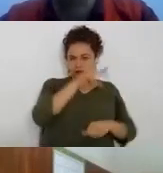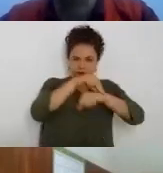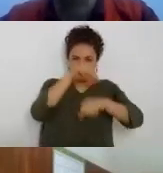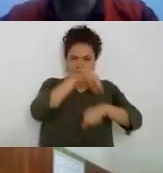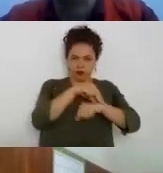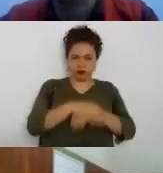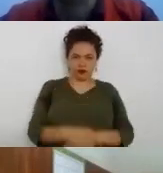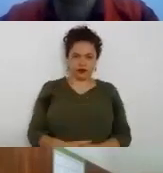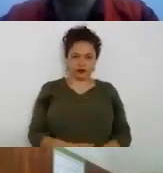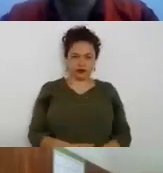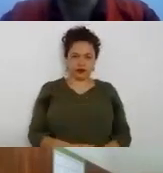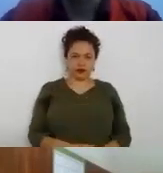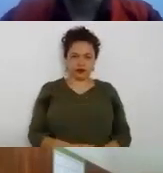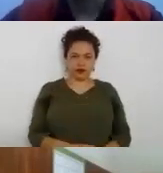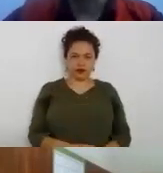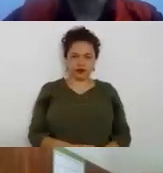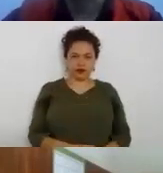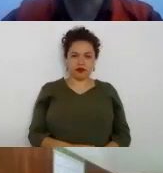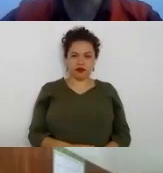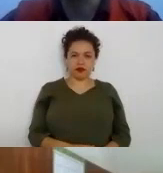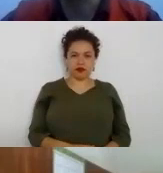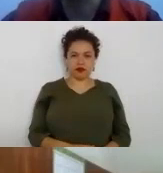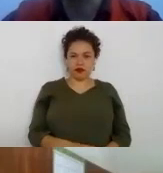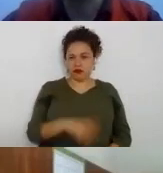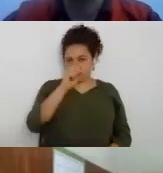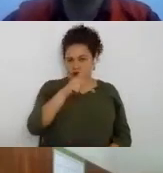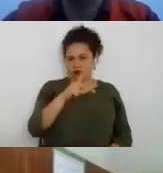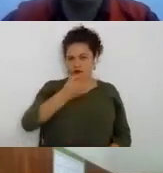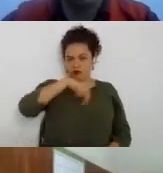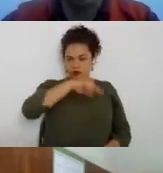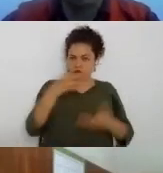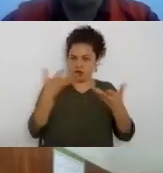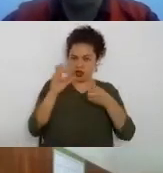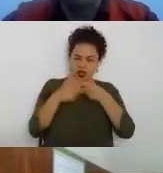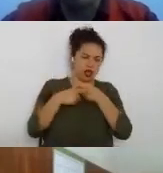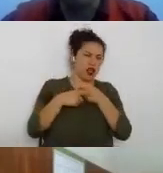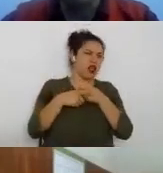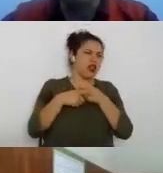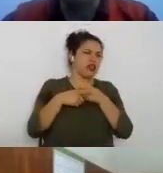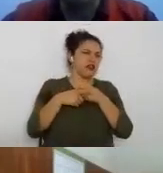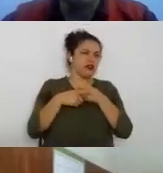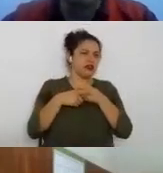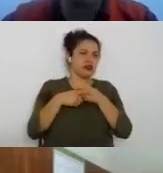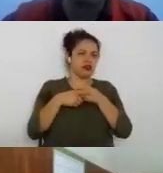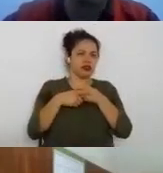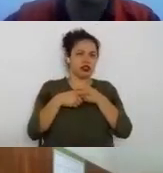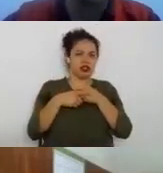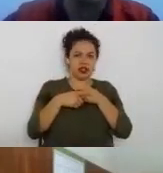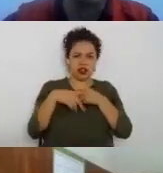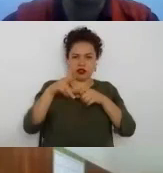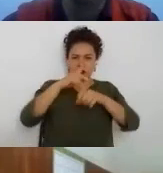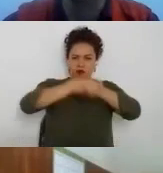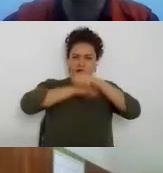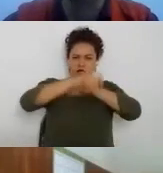tal. ¿Ok? Ok. Nosotros pudimos haber hecho, por ejemplo, aplicar uno de esos vendajes